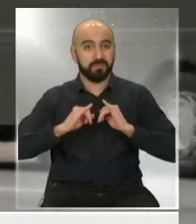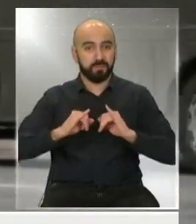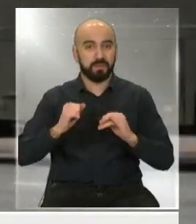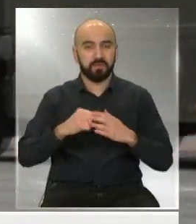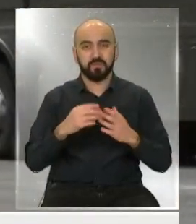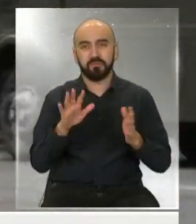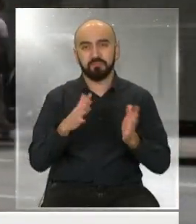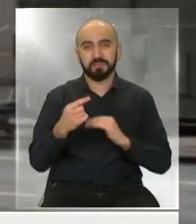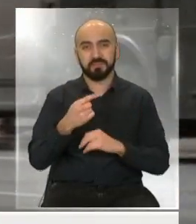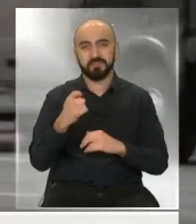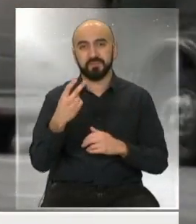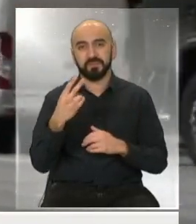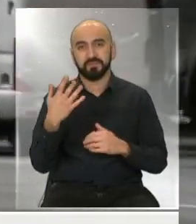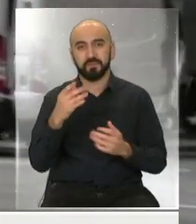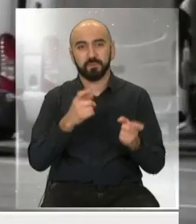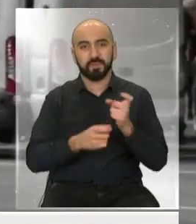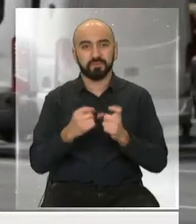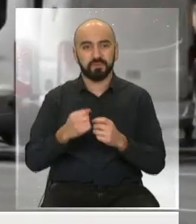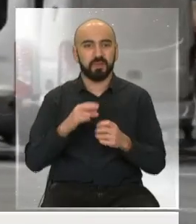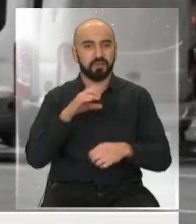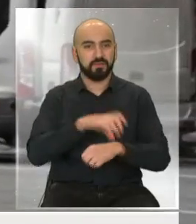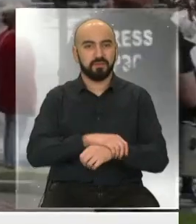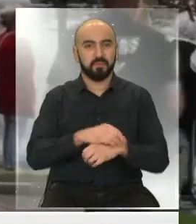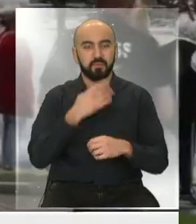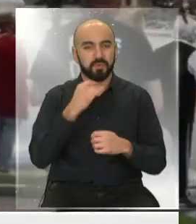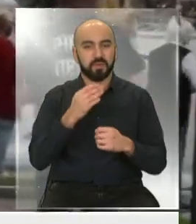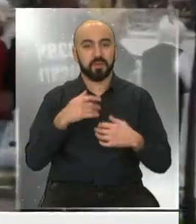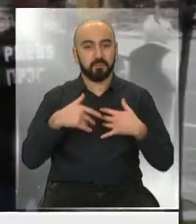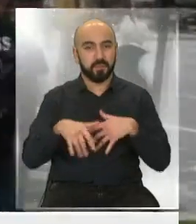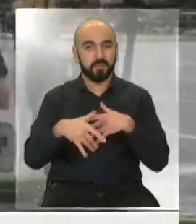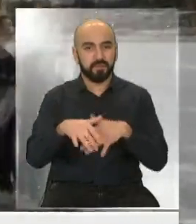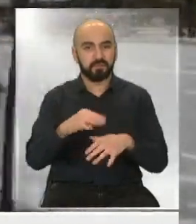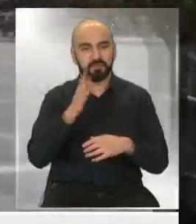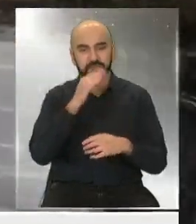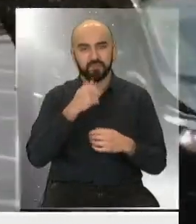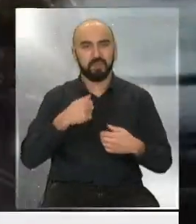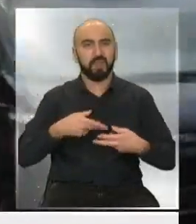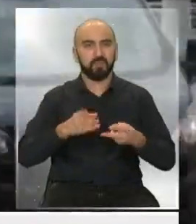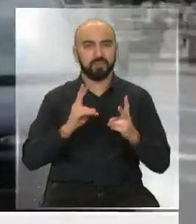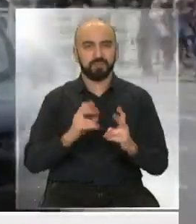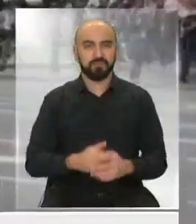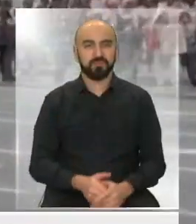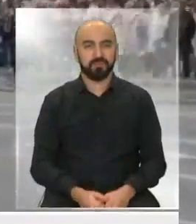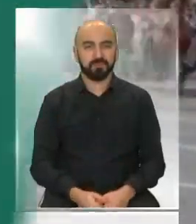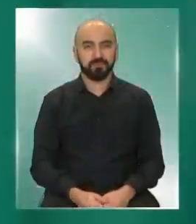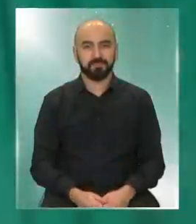125 personas fueron detenidas por manifestarse sin autorización.